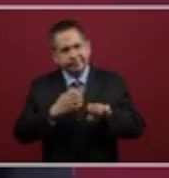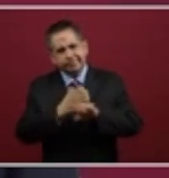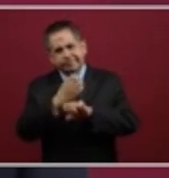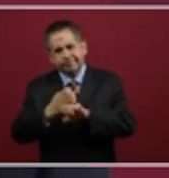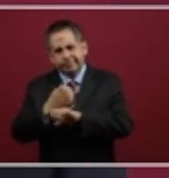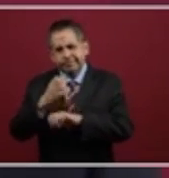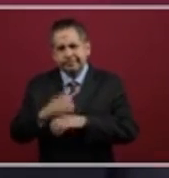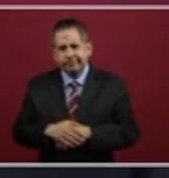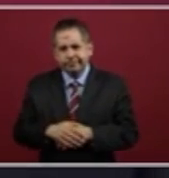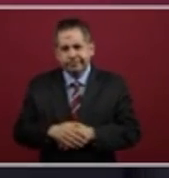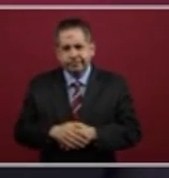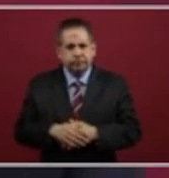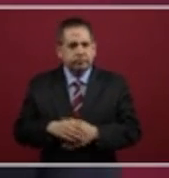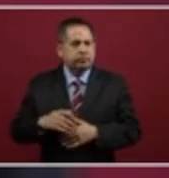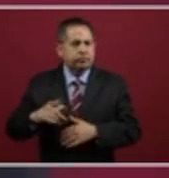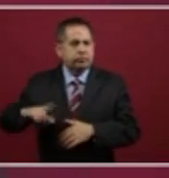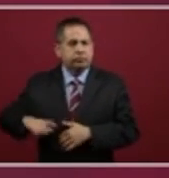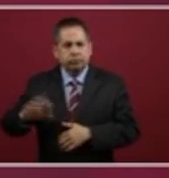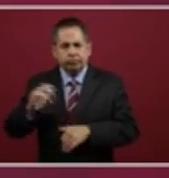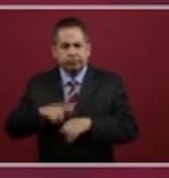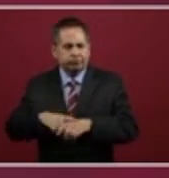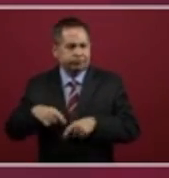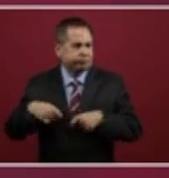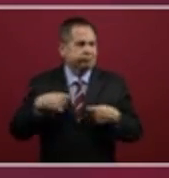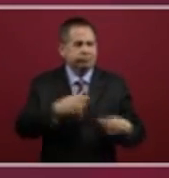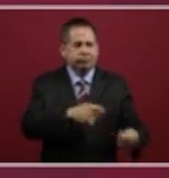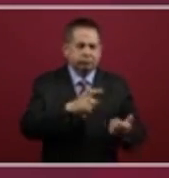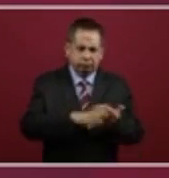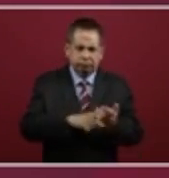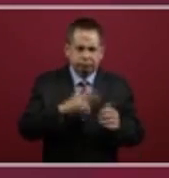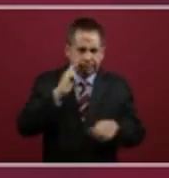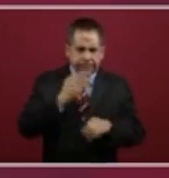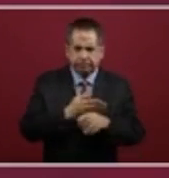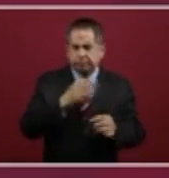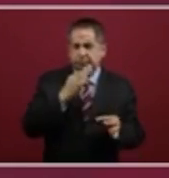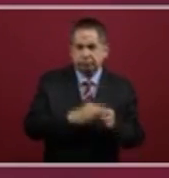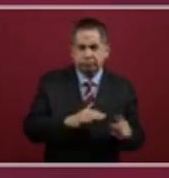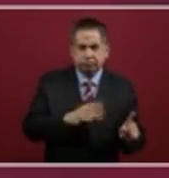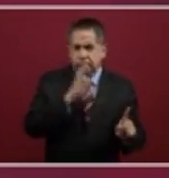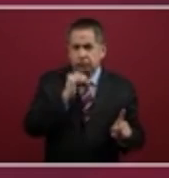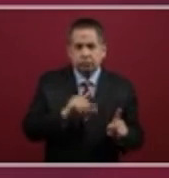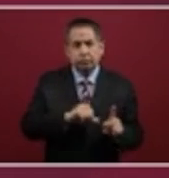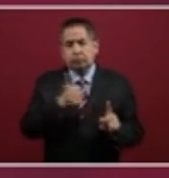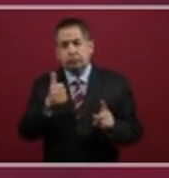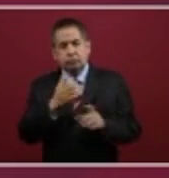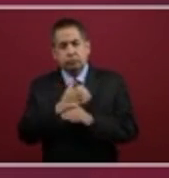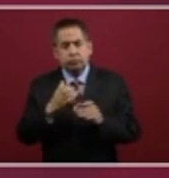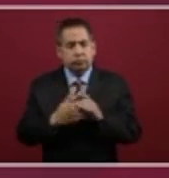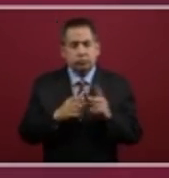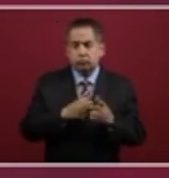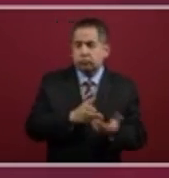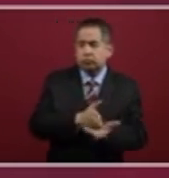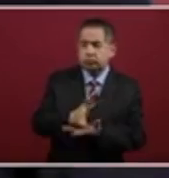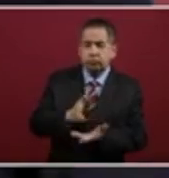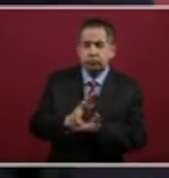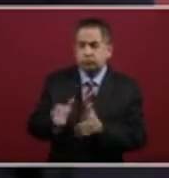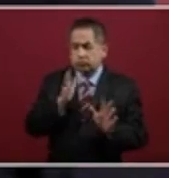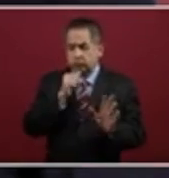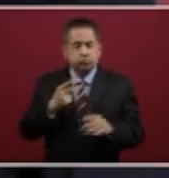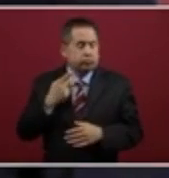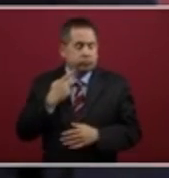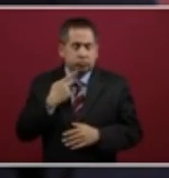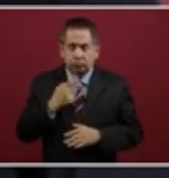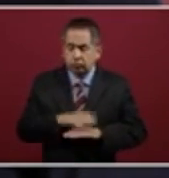pues tienen funciones de gobierno, básicamente. No pueden intervenir en asuntos